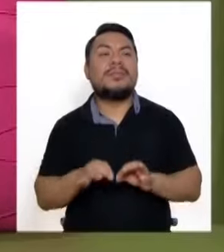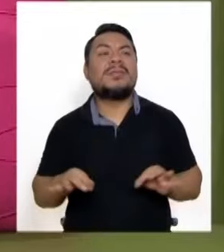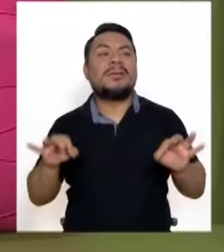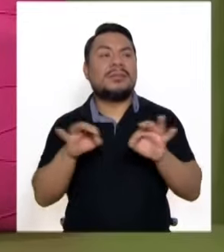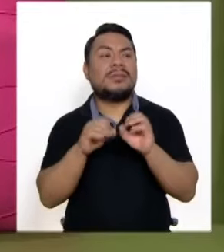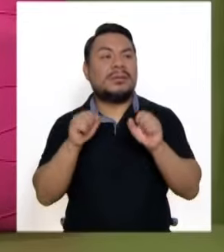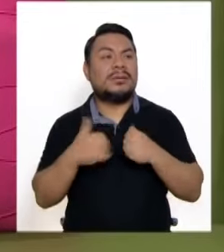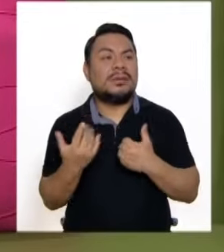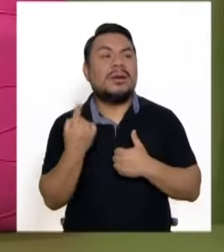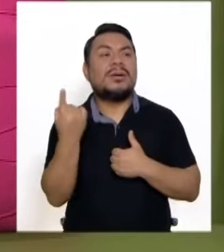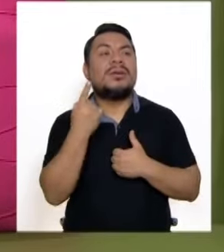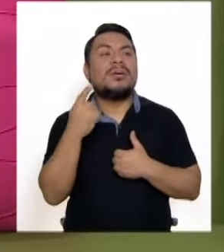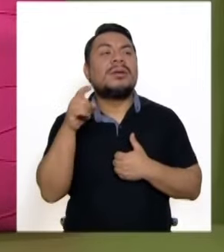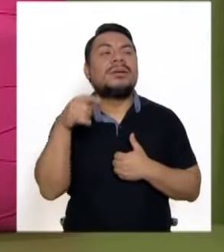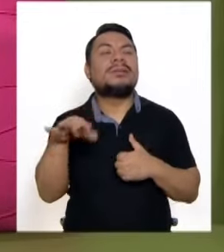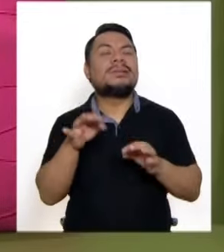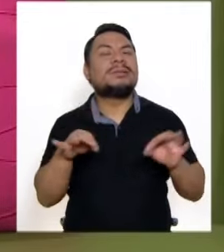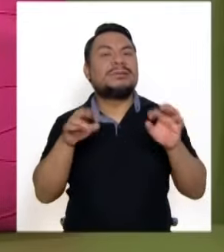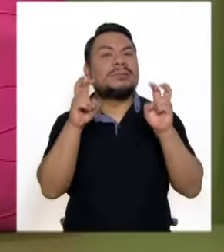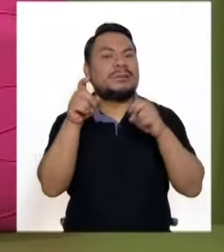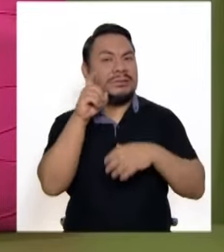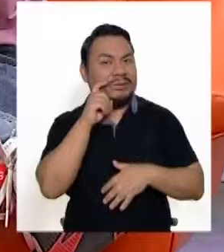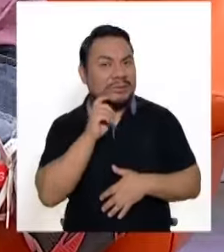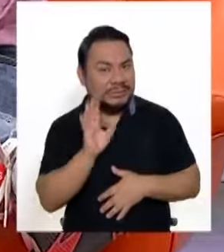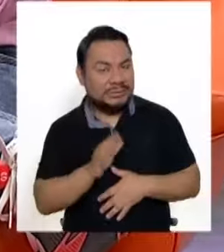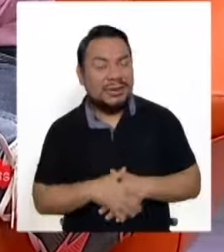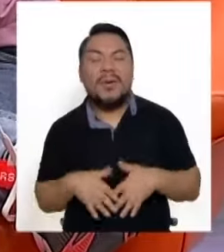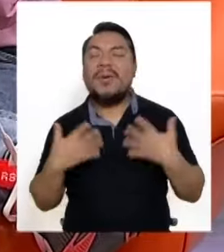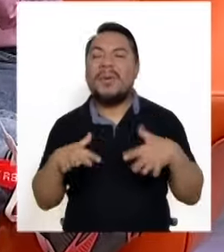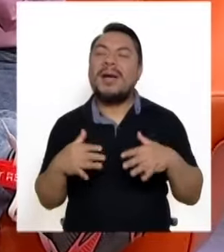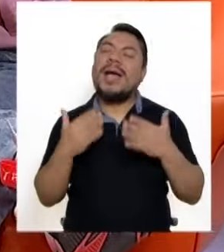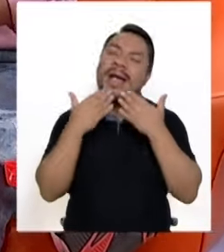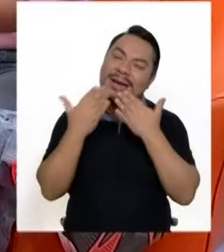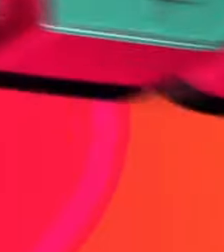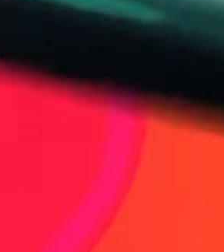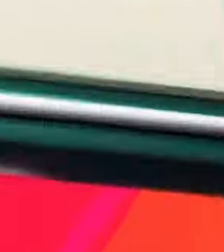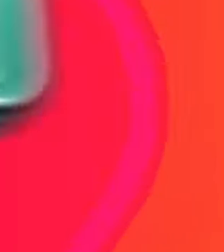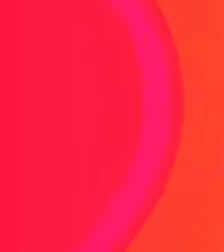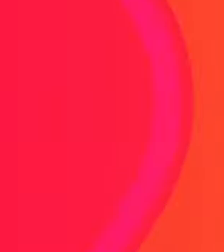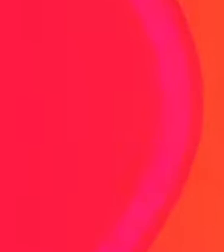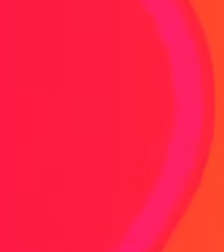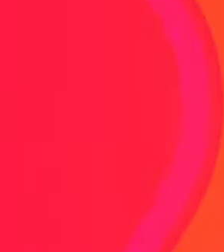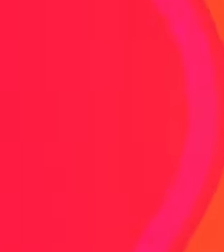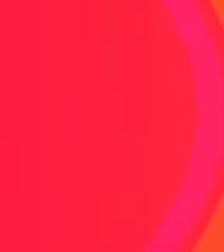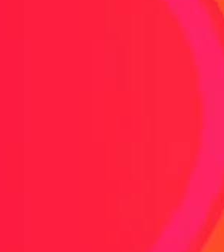Especialmente en el tema de la sexualidad. Así es. Muchísimas gracias por estar con nosotros esta mañana. Un gusto. Gracias. Placer.